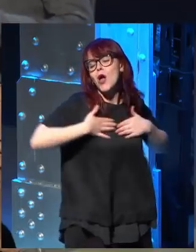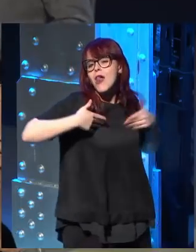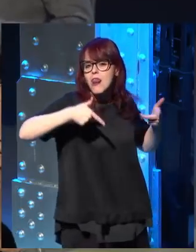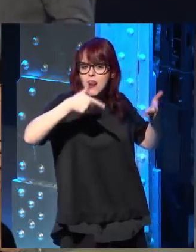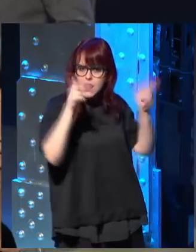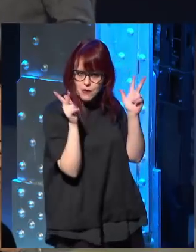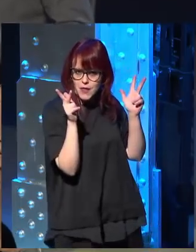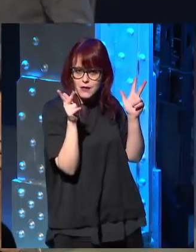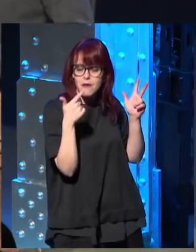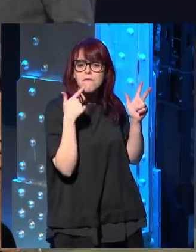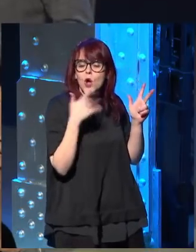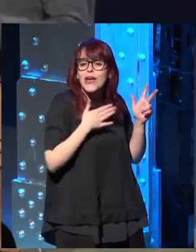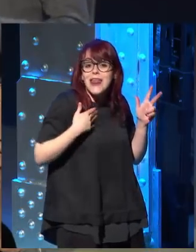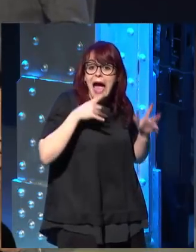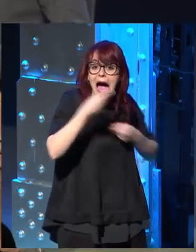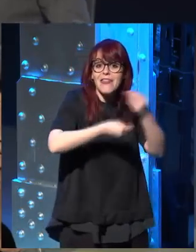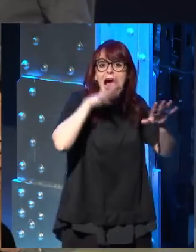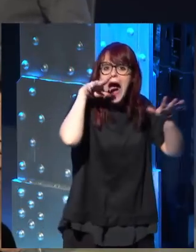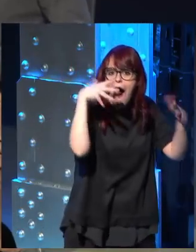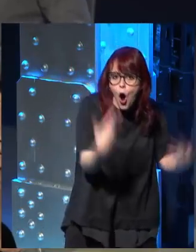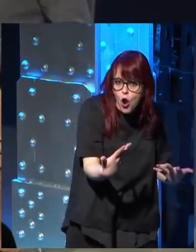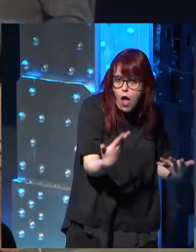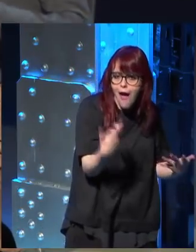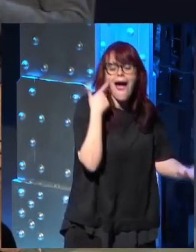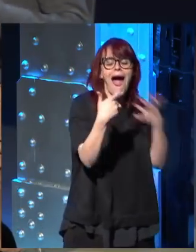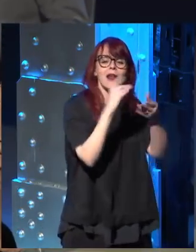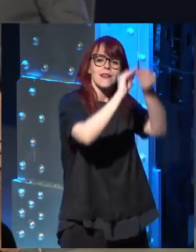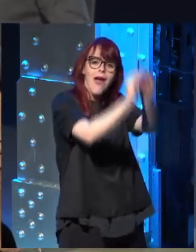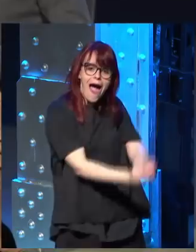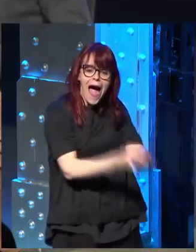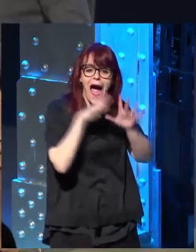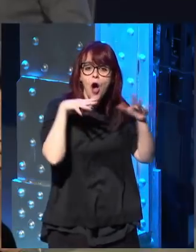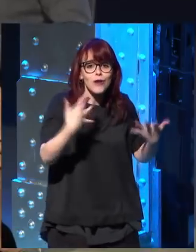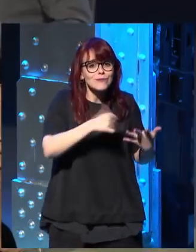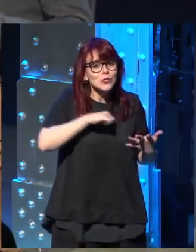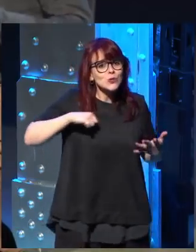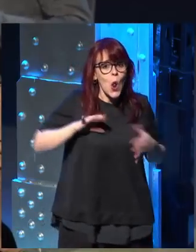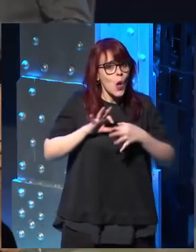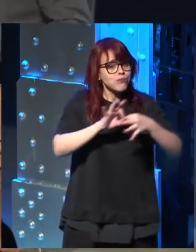soberanía de hacer aquello que tú quieres hacer o que tú sabes hacer y estar tú solo